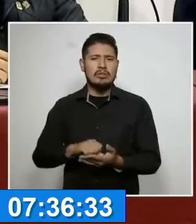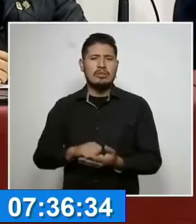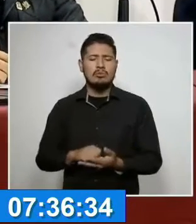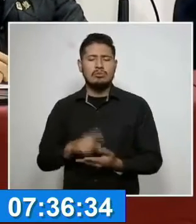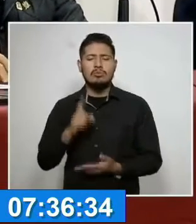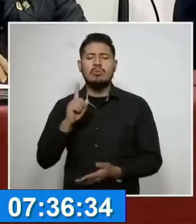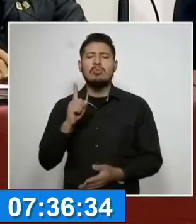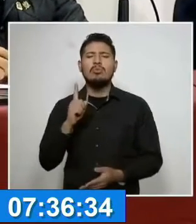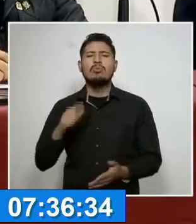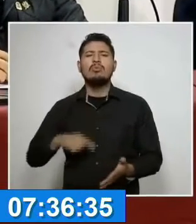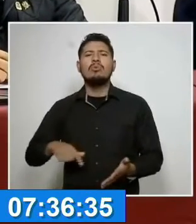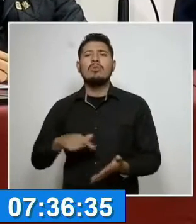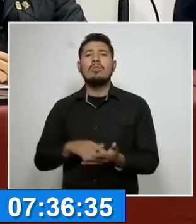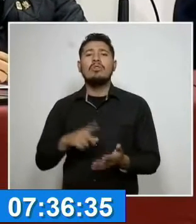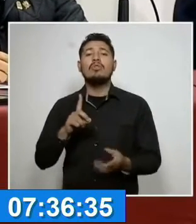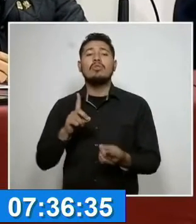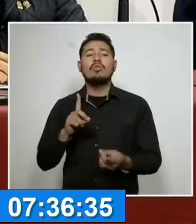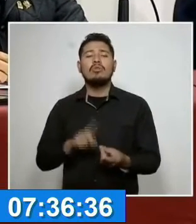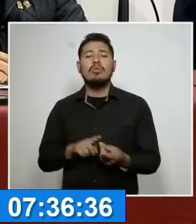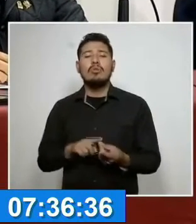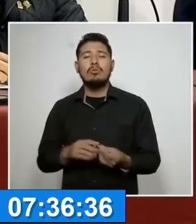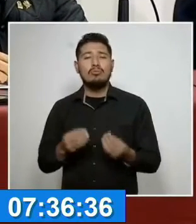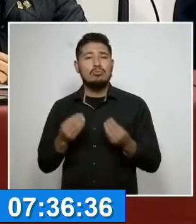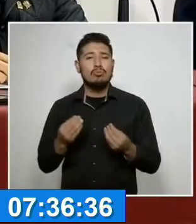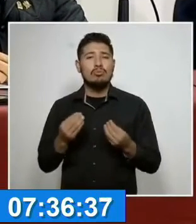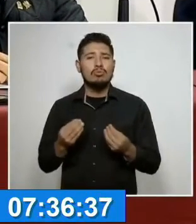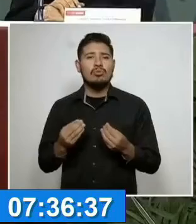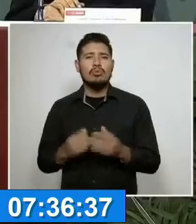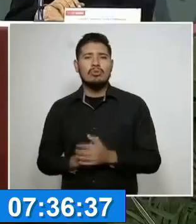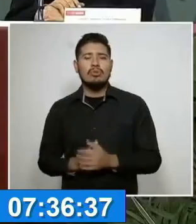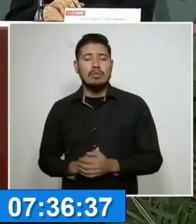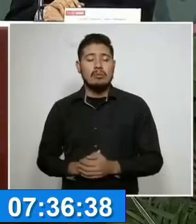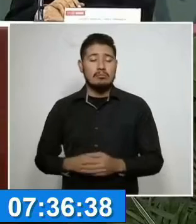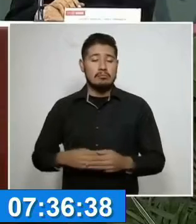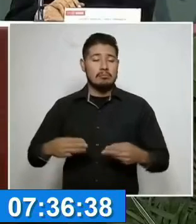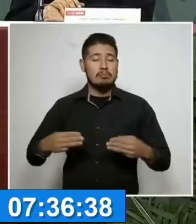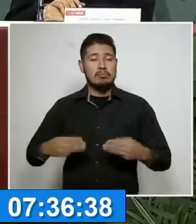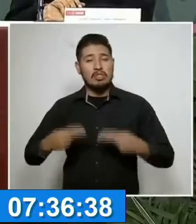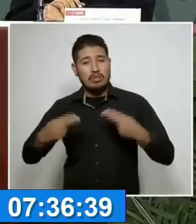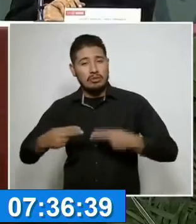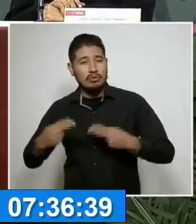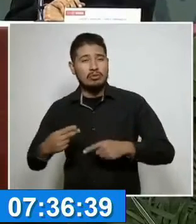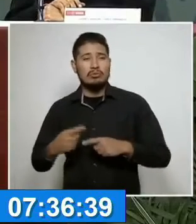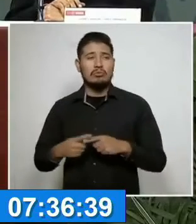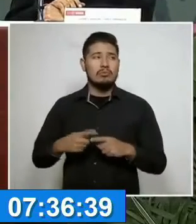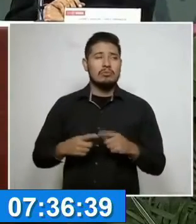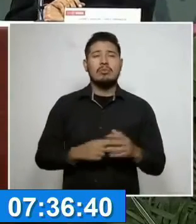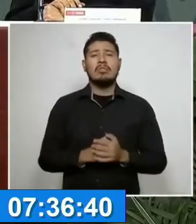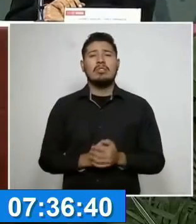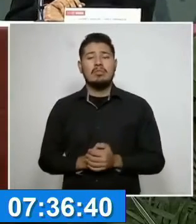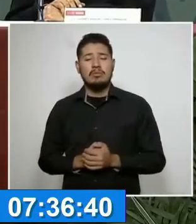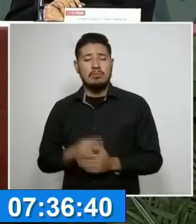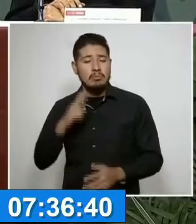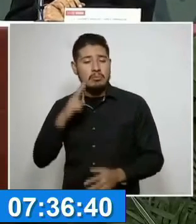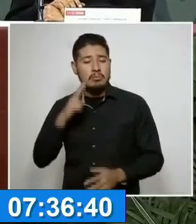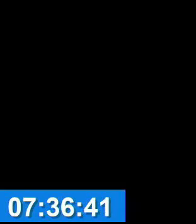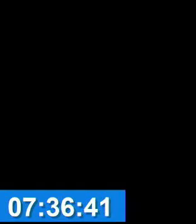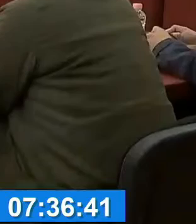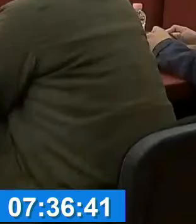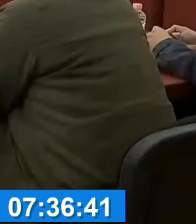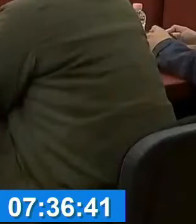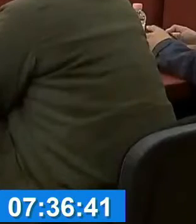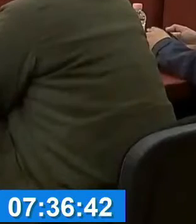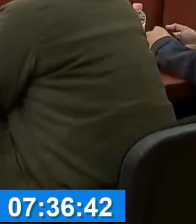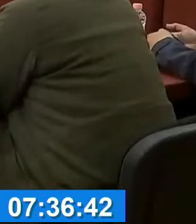fecha, en los cuales pues Zacatecas tendría que estar ya en un escenario de mucha